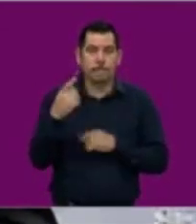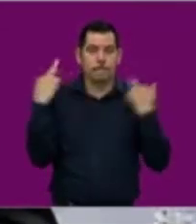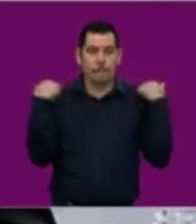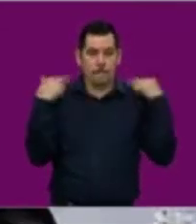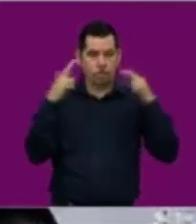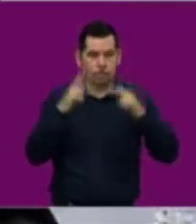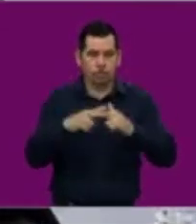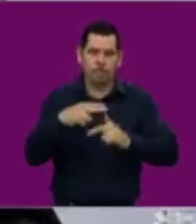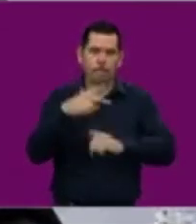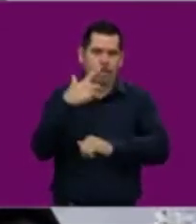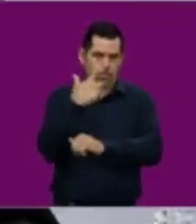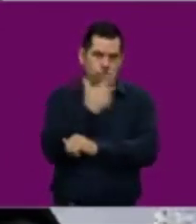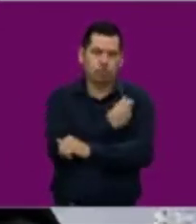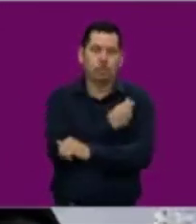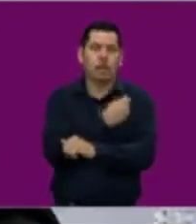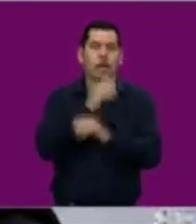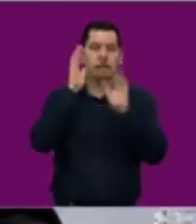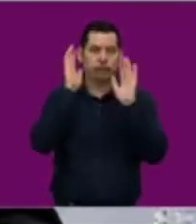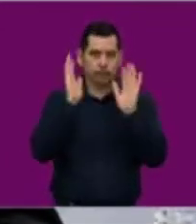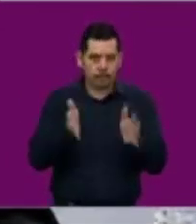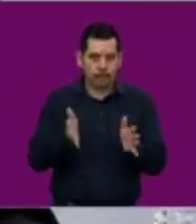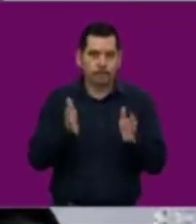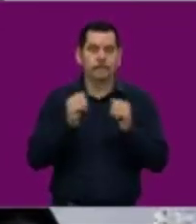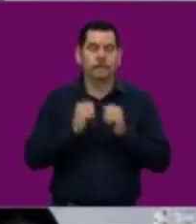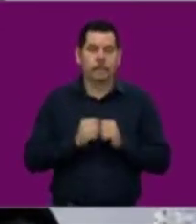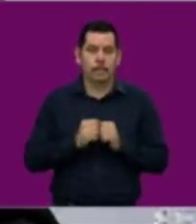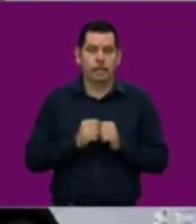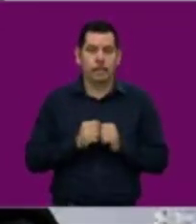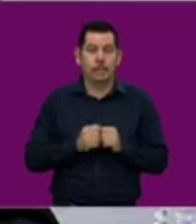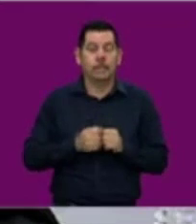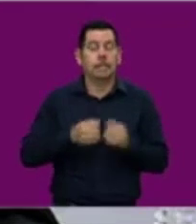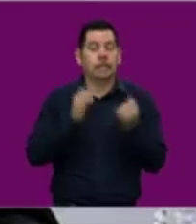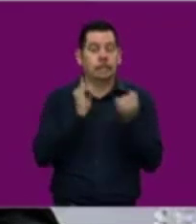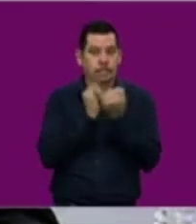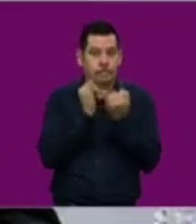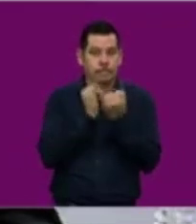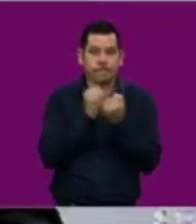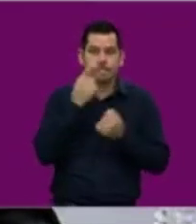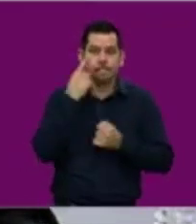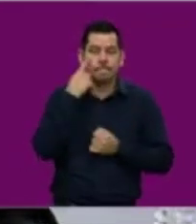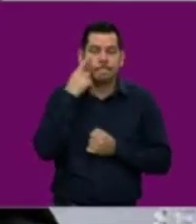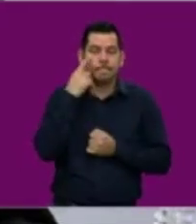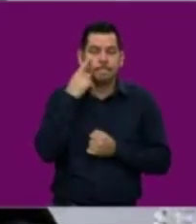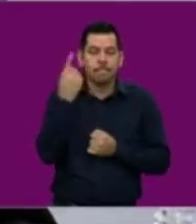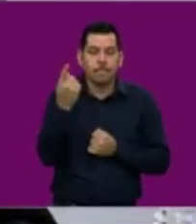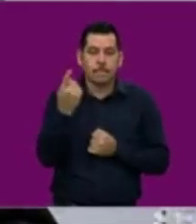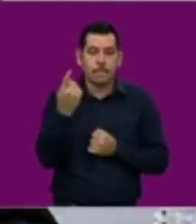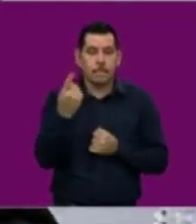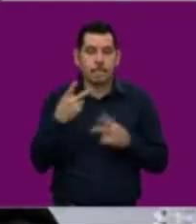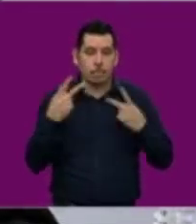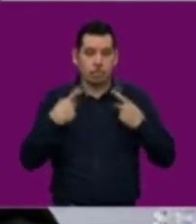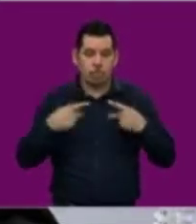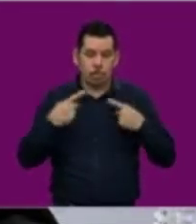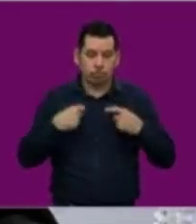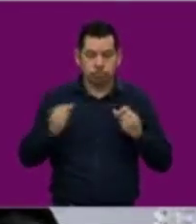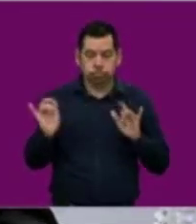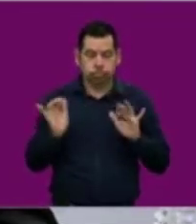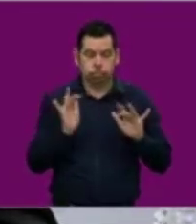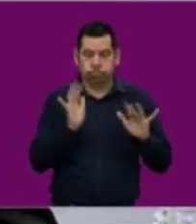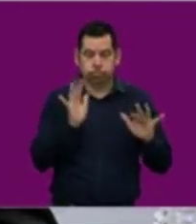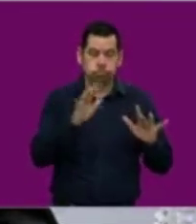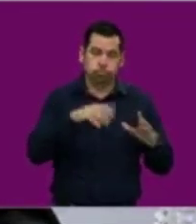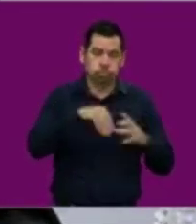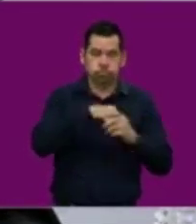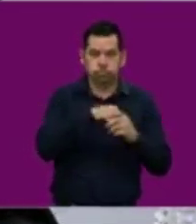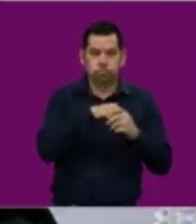vacunado a sí mismo para evitar aglomeraciones se estableció un orden de asistencia en las